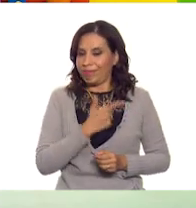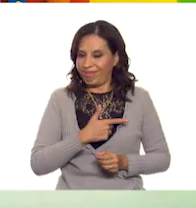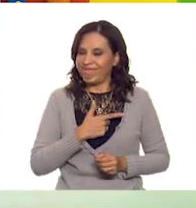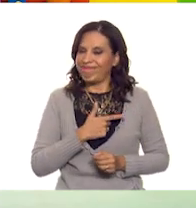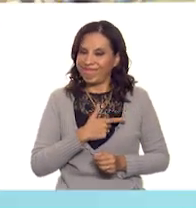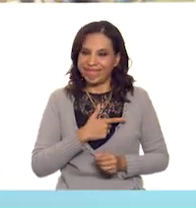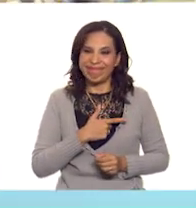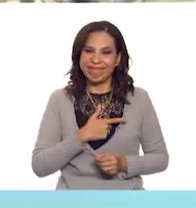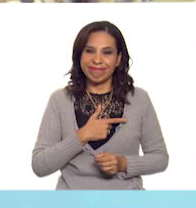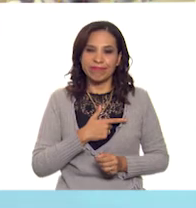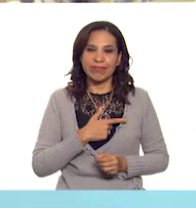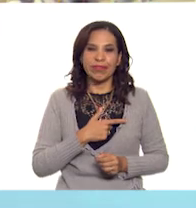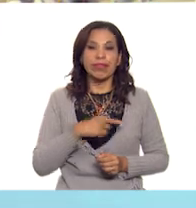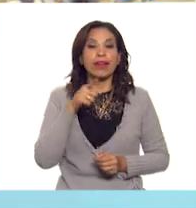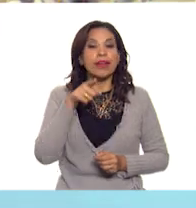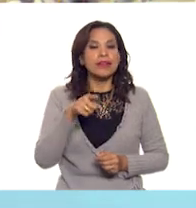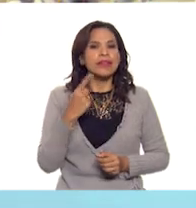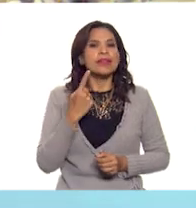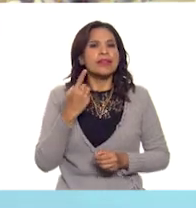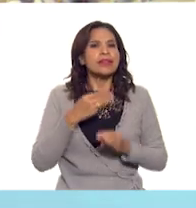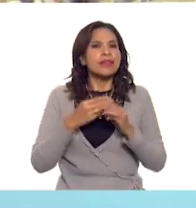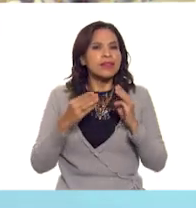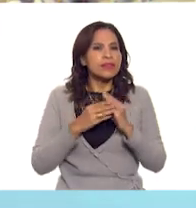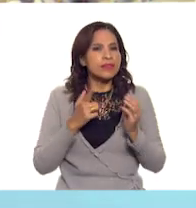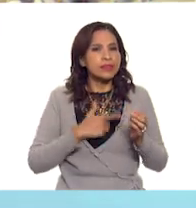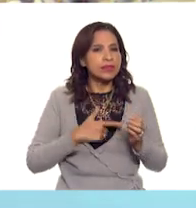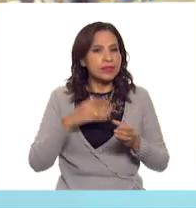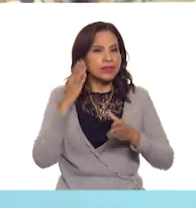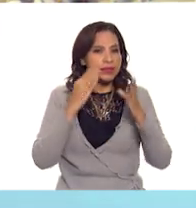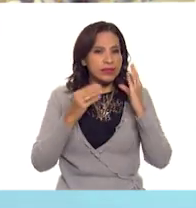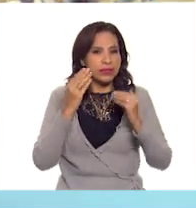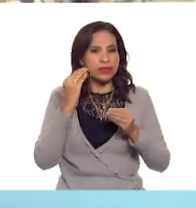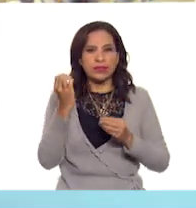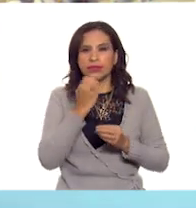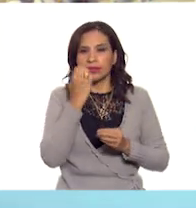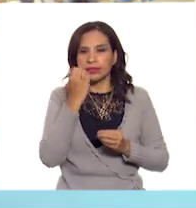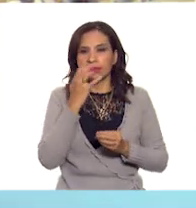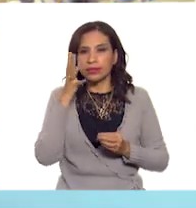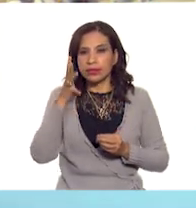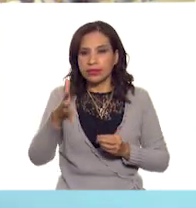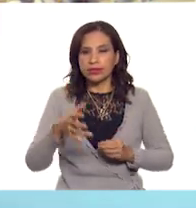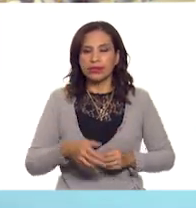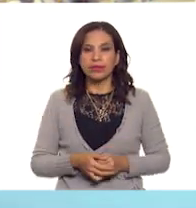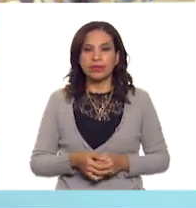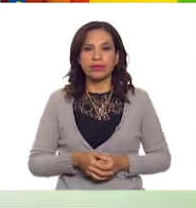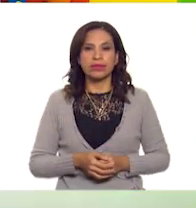encantaría. ¿Y a ti? ¿Con qué materiales te gustaría aprender en la escuela en un futuro?